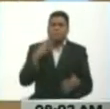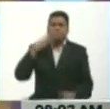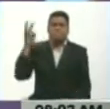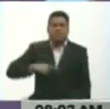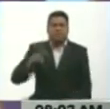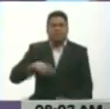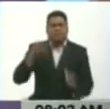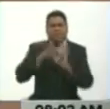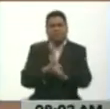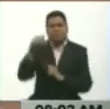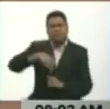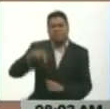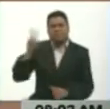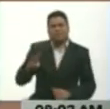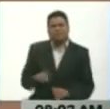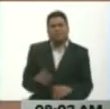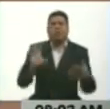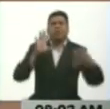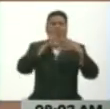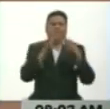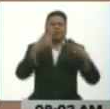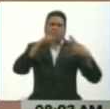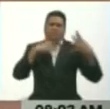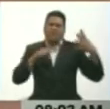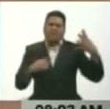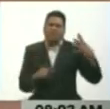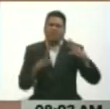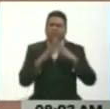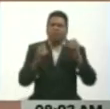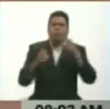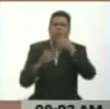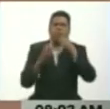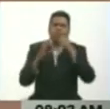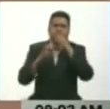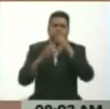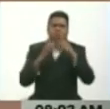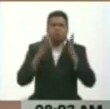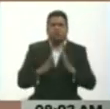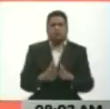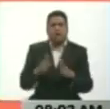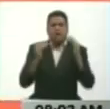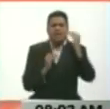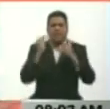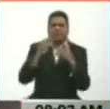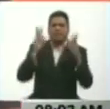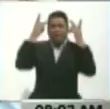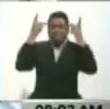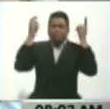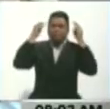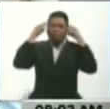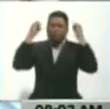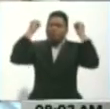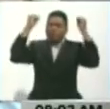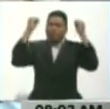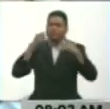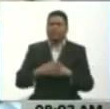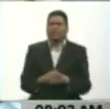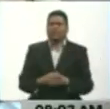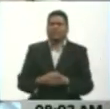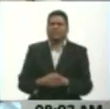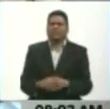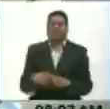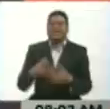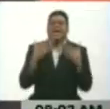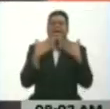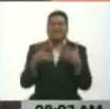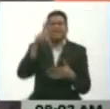lo que ocurre en nuestro país, uniéndose, por supuesto, a los diferentes medios de comunicación serios, responsables y con ética profesional. Muchísimas gracias a la diputada del Bloque Parlamentario de la Patria, Tania Díaz.